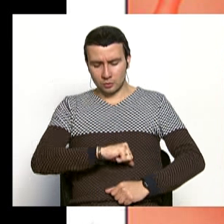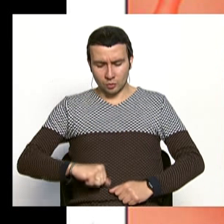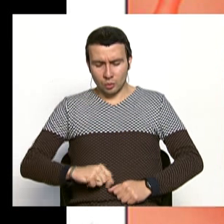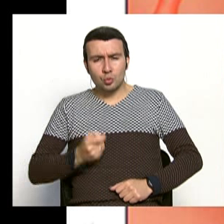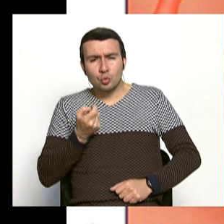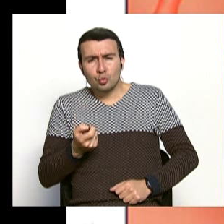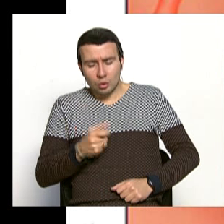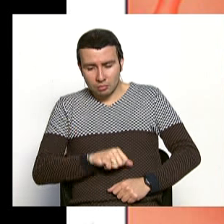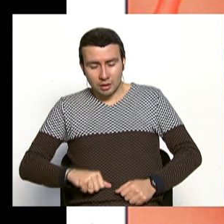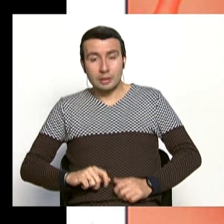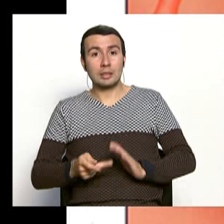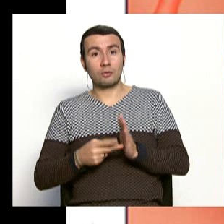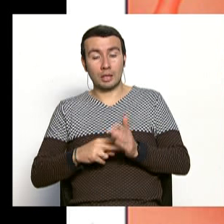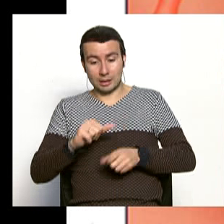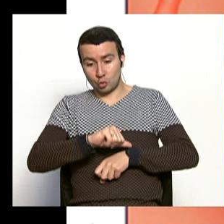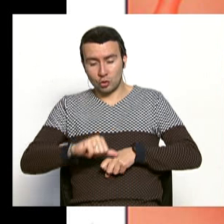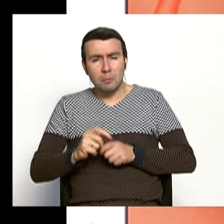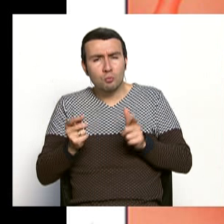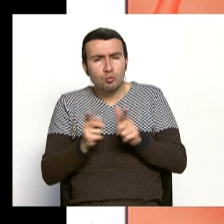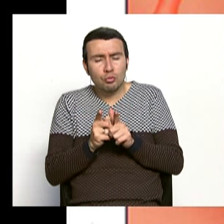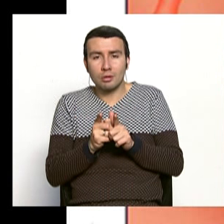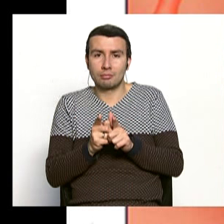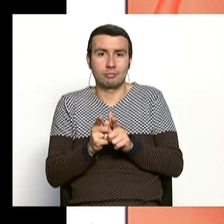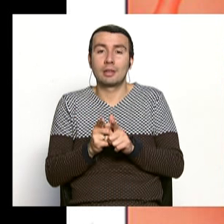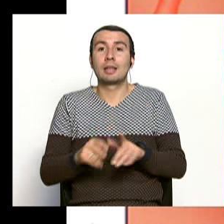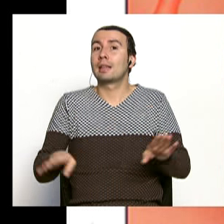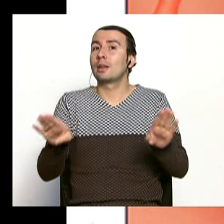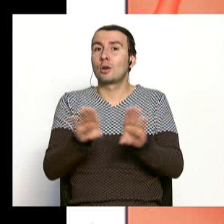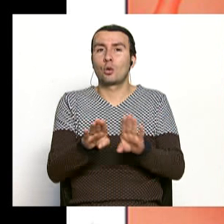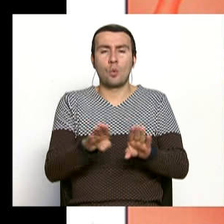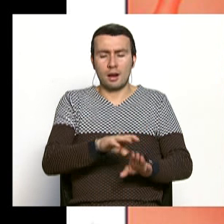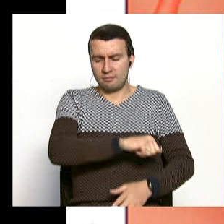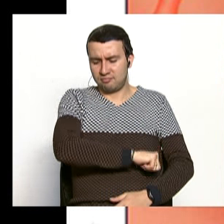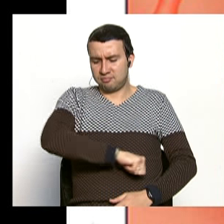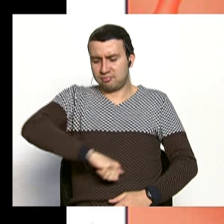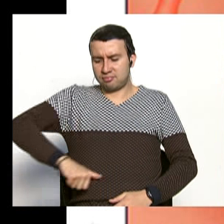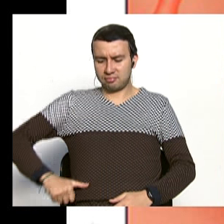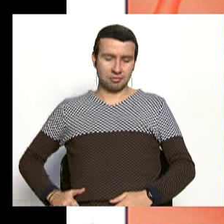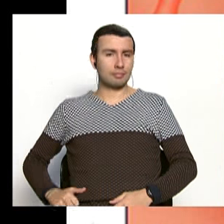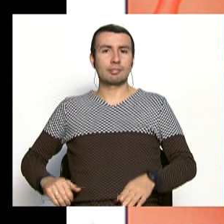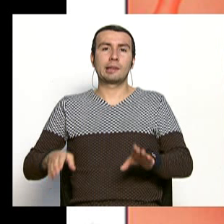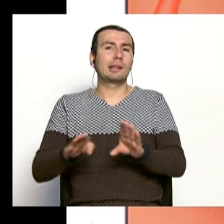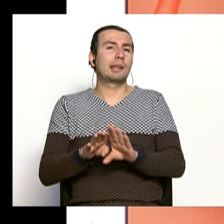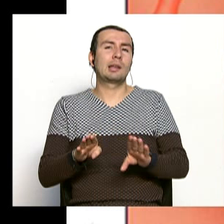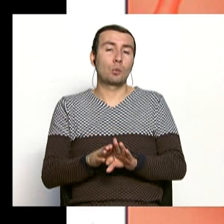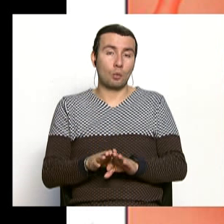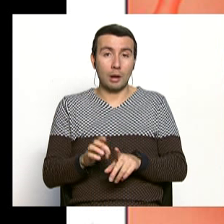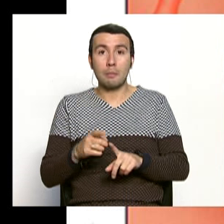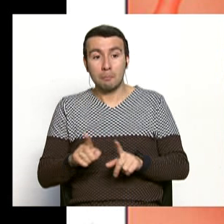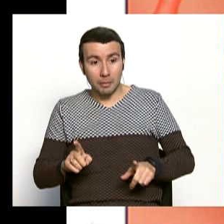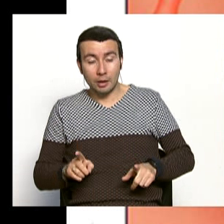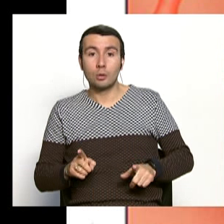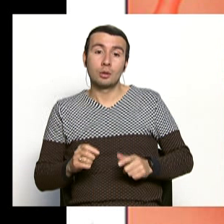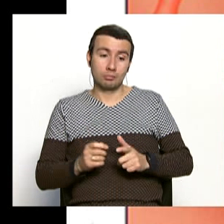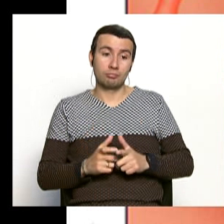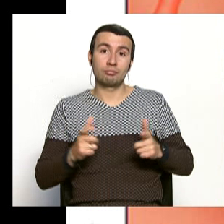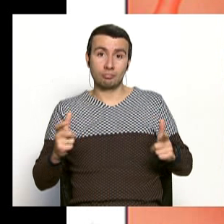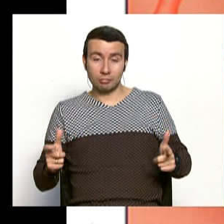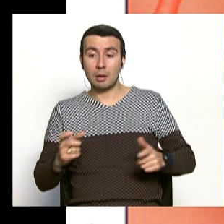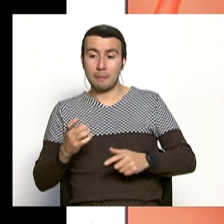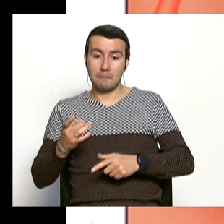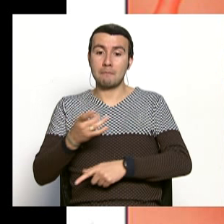es una cirugía pequeña finalmente es una cirugía igual de grande que la cirugía que se hace abierta pero con unas gr desventaja sobre